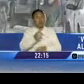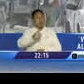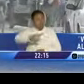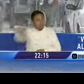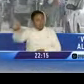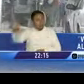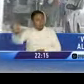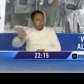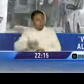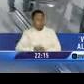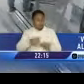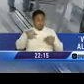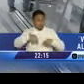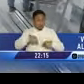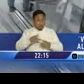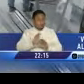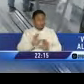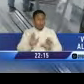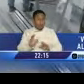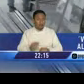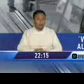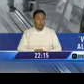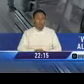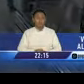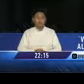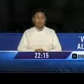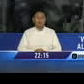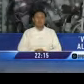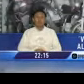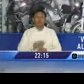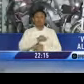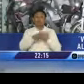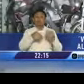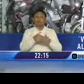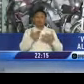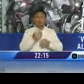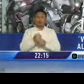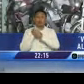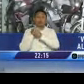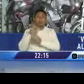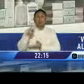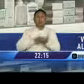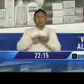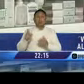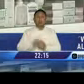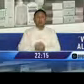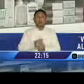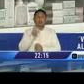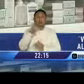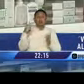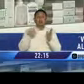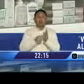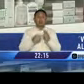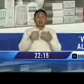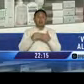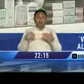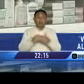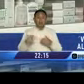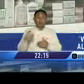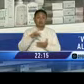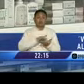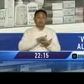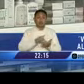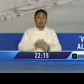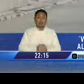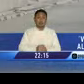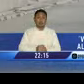zona. Por aquí ni las casas se salvan. Todos han sido obligados a pagar las cuotas que van desde los $3,000 a las farmacias